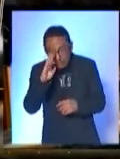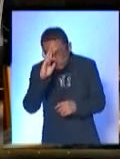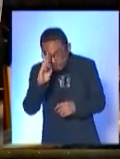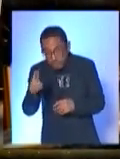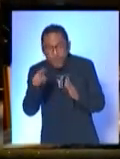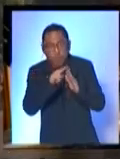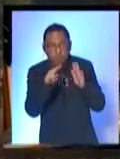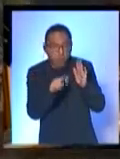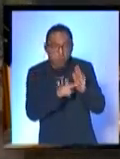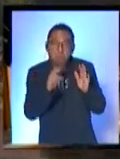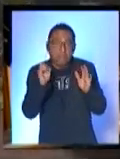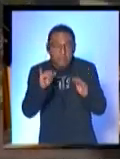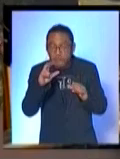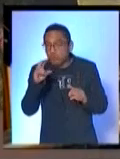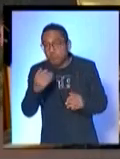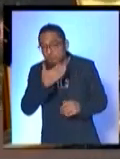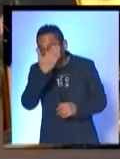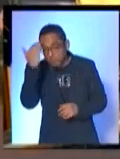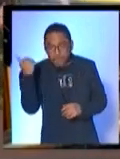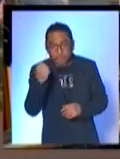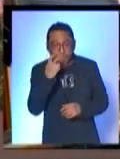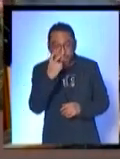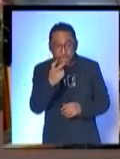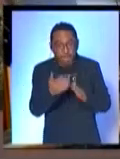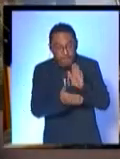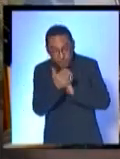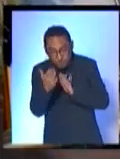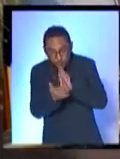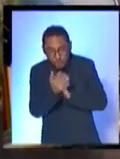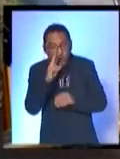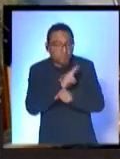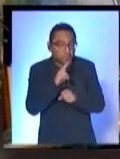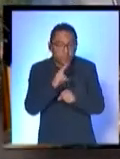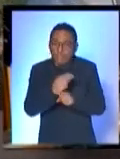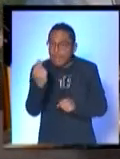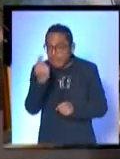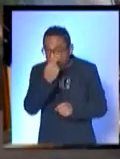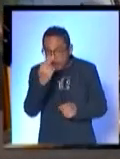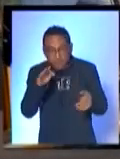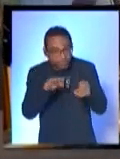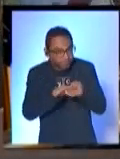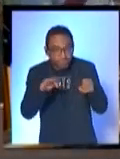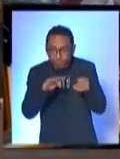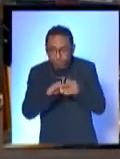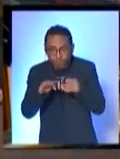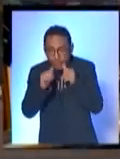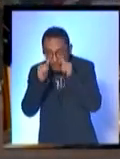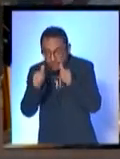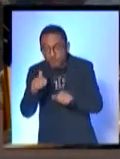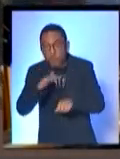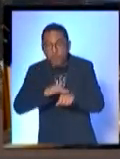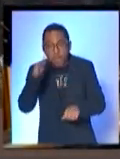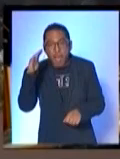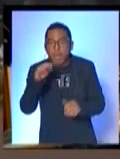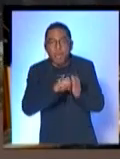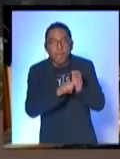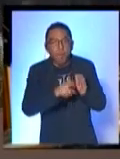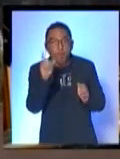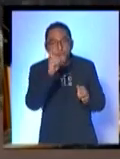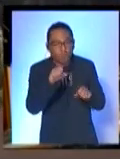normas de construcción, ¿no? La supervisión de este tipo de obras deben ser constantes y con más atención después del movimiento sísmico como el